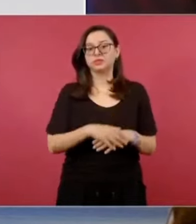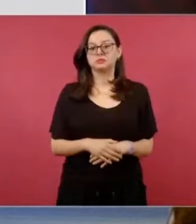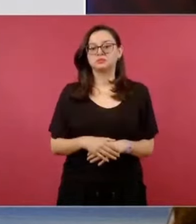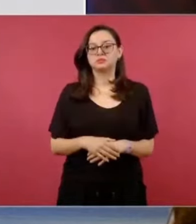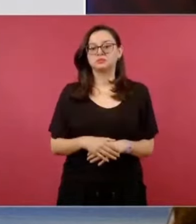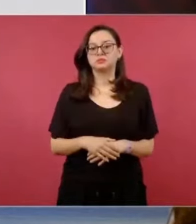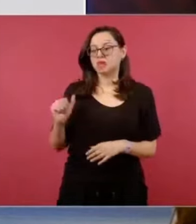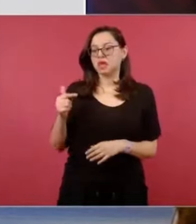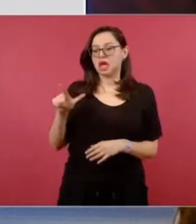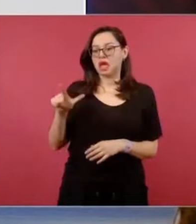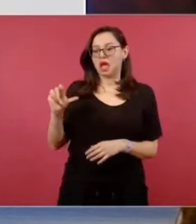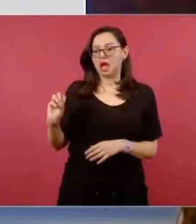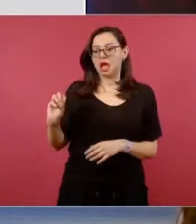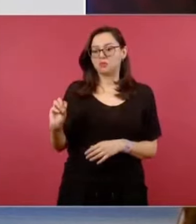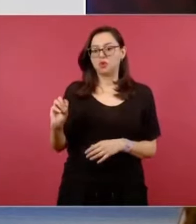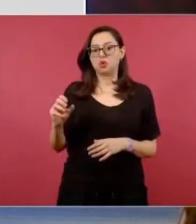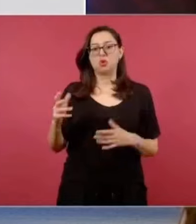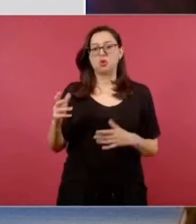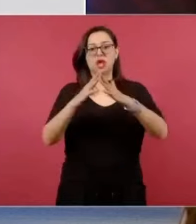propiedad privada.